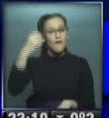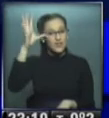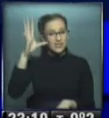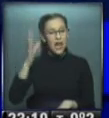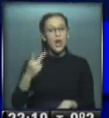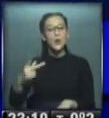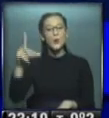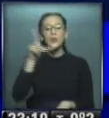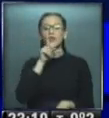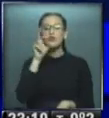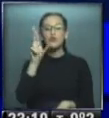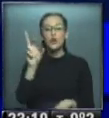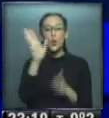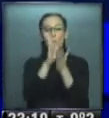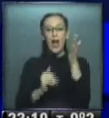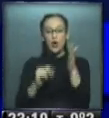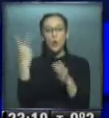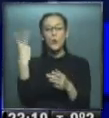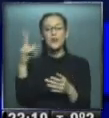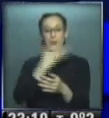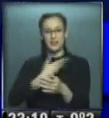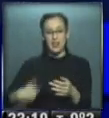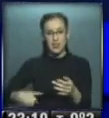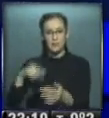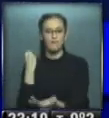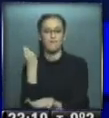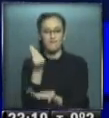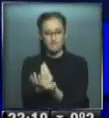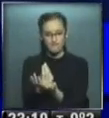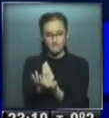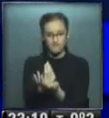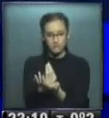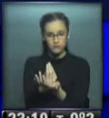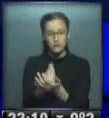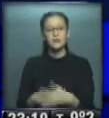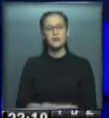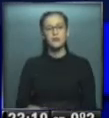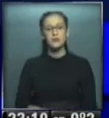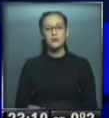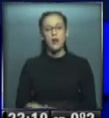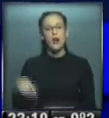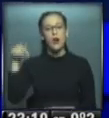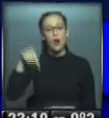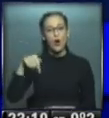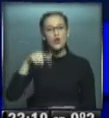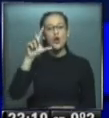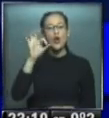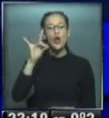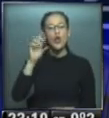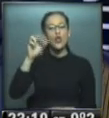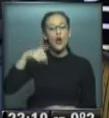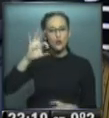Víctor Blanco, el vicepresidente segundo, quien se haga cargo de la institución. Es el nuevo mandamás de la academia y hoy se fue Cogorno y también